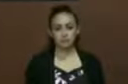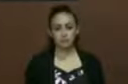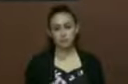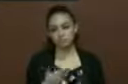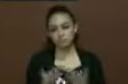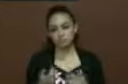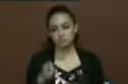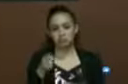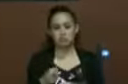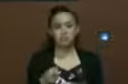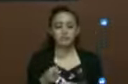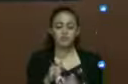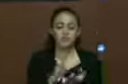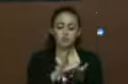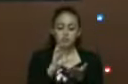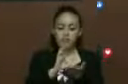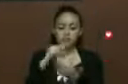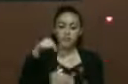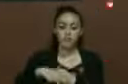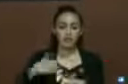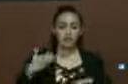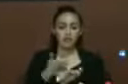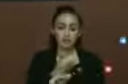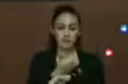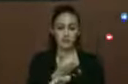final del día es recurso que llega al Estado